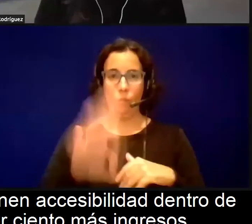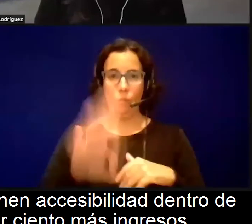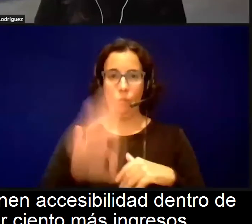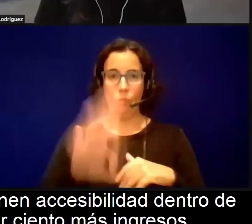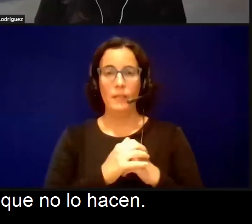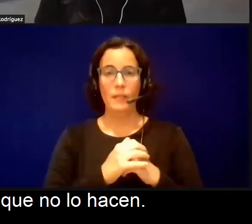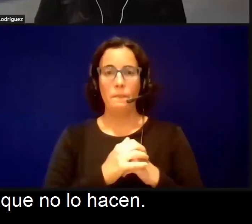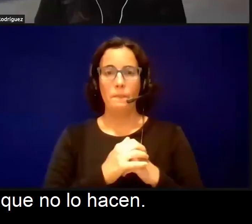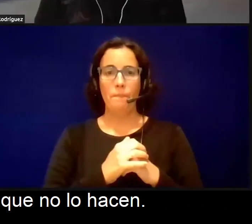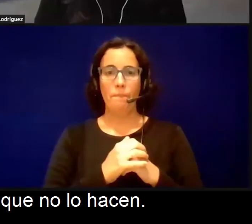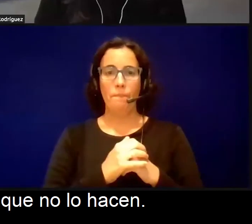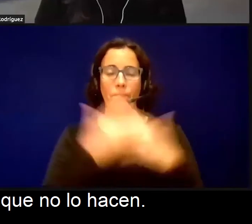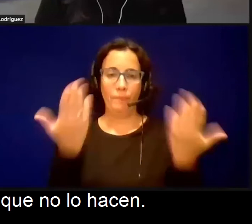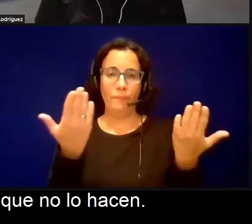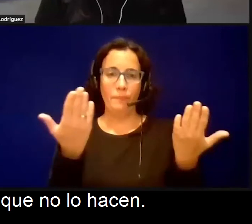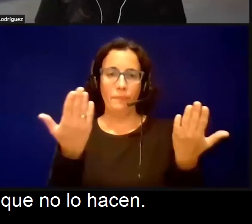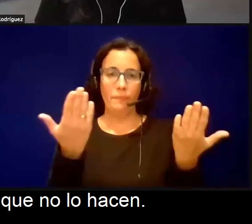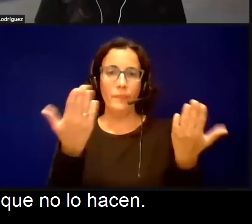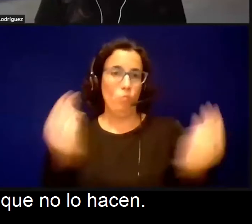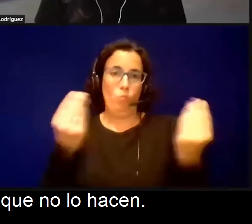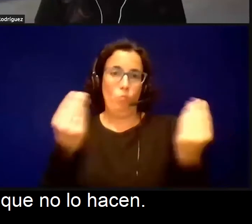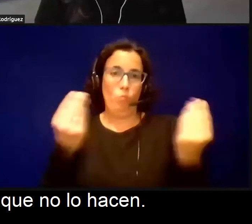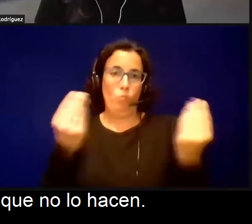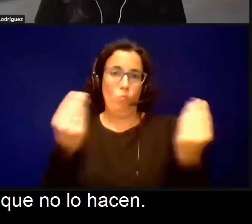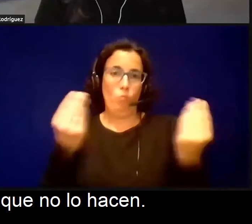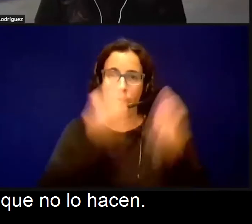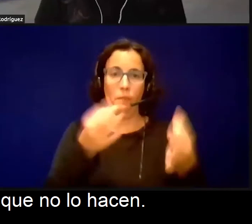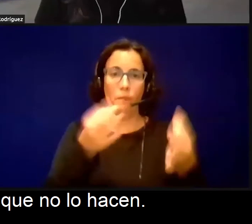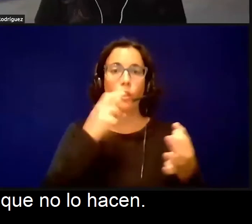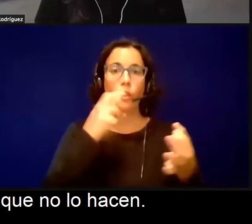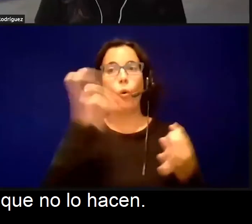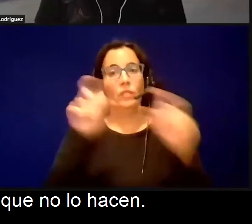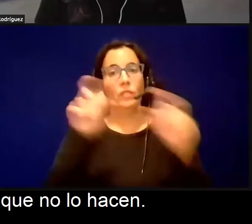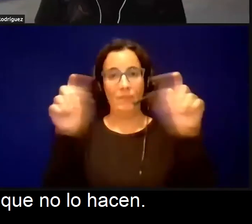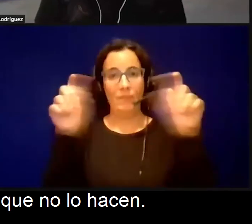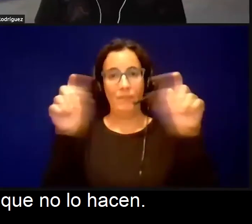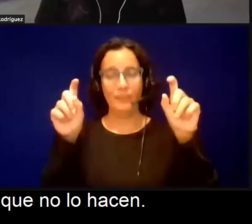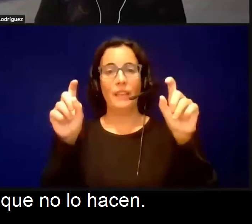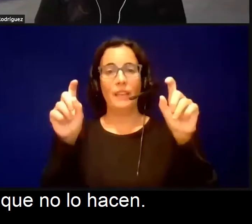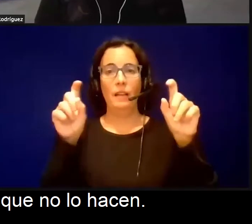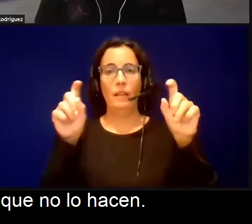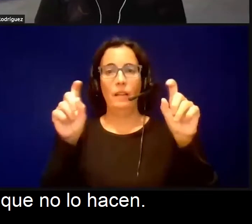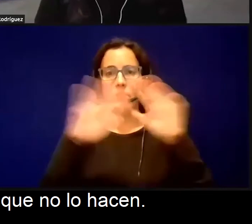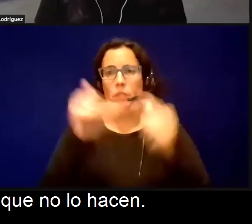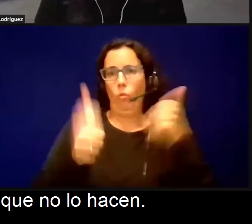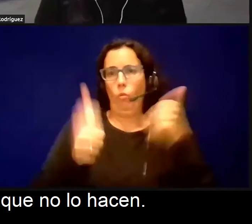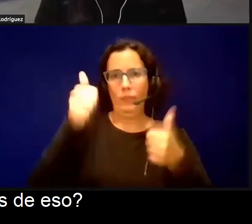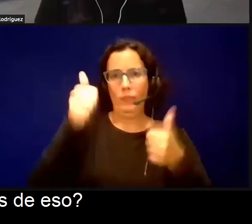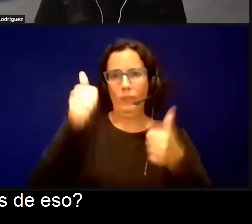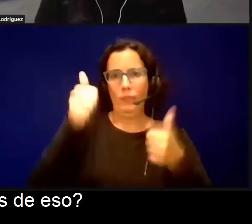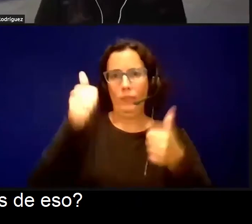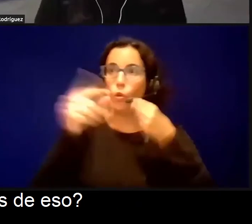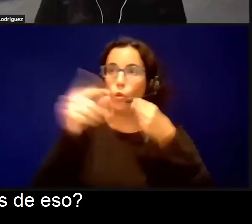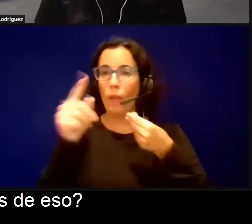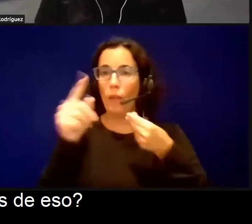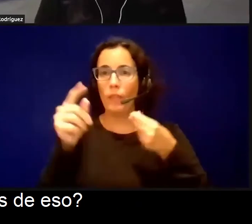profit que las empresas la competición que no lo hacen.